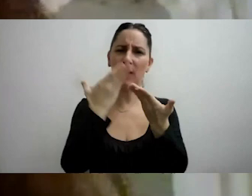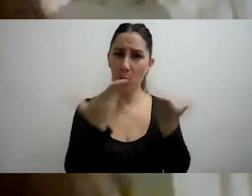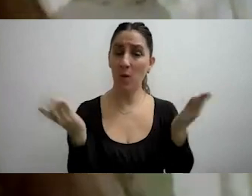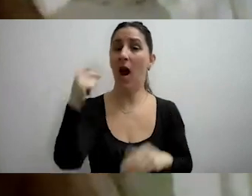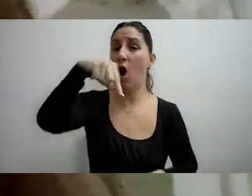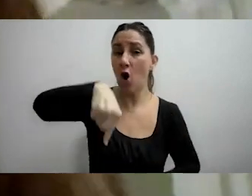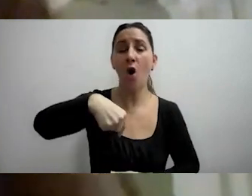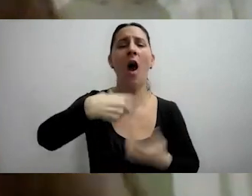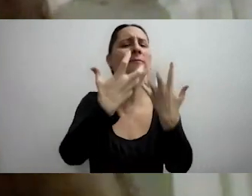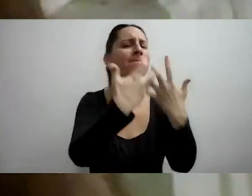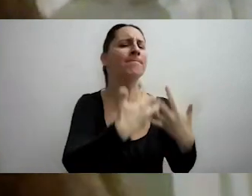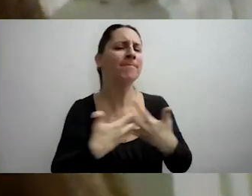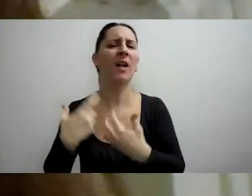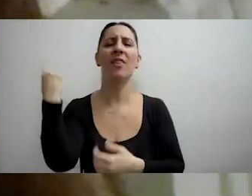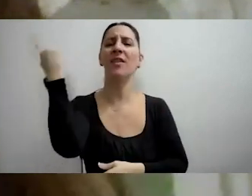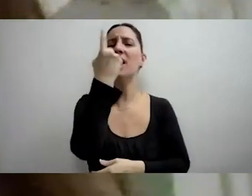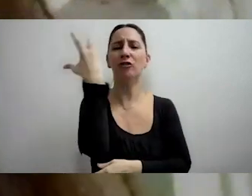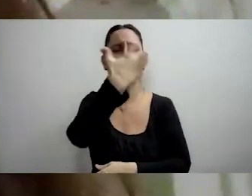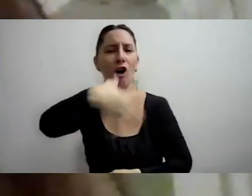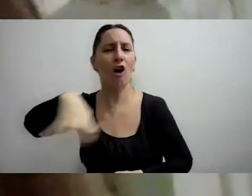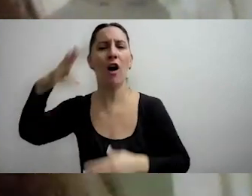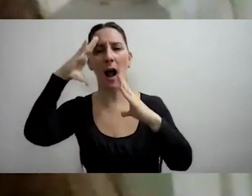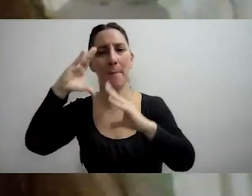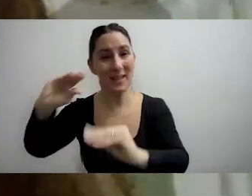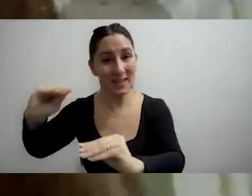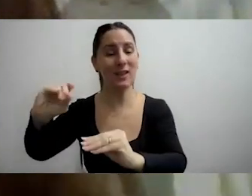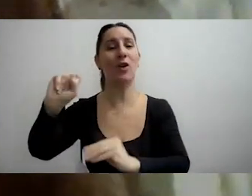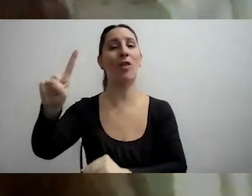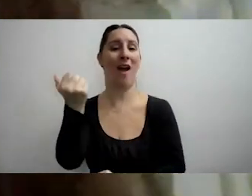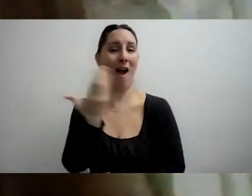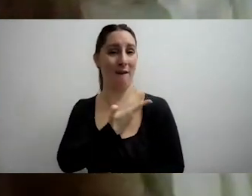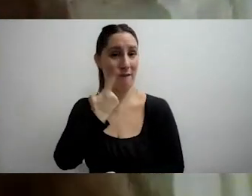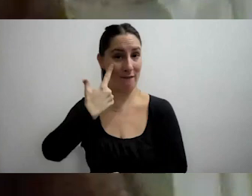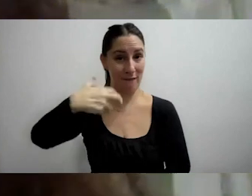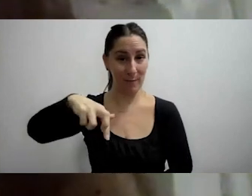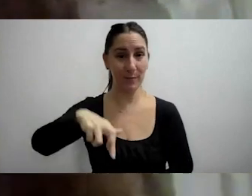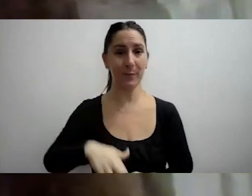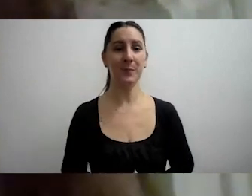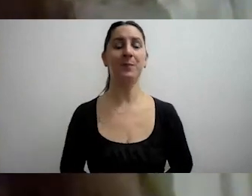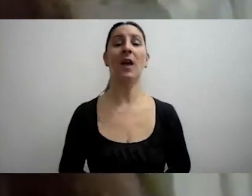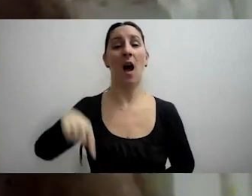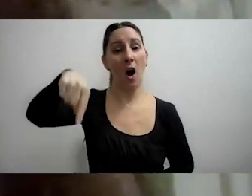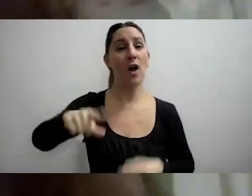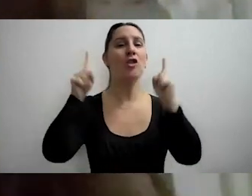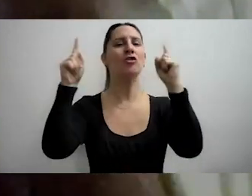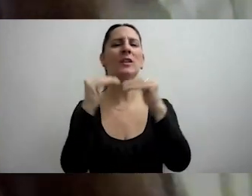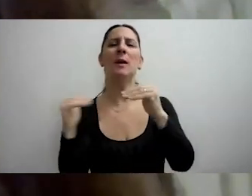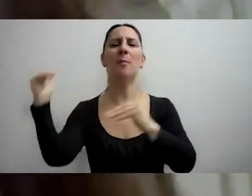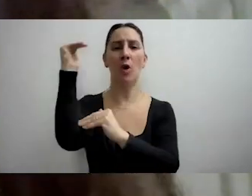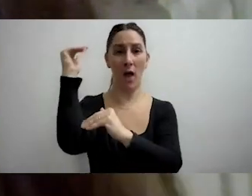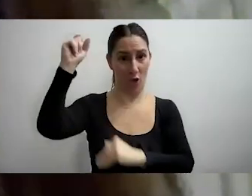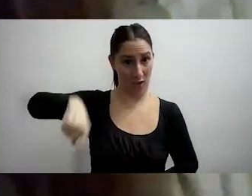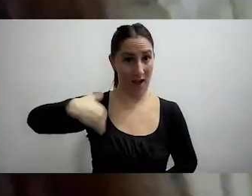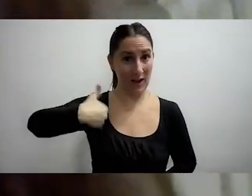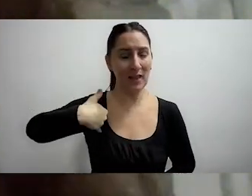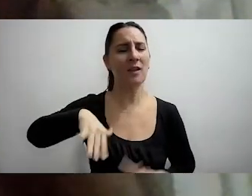desarrolla funciones en la Dirección de Capacitación de la Administración Federal de Ingresos Públicos, es docente en posgrado de Argentina